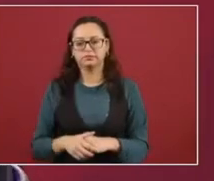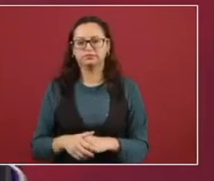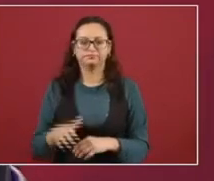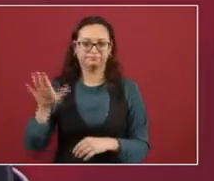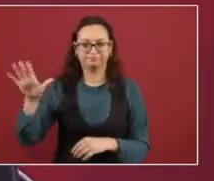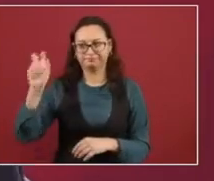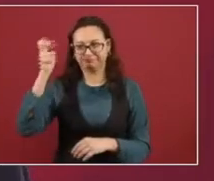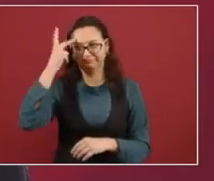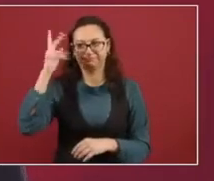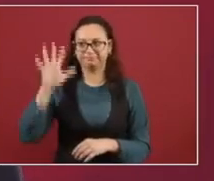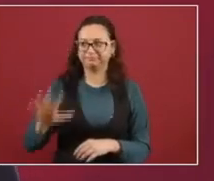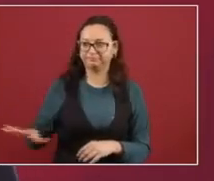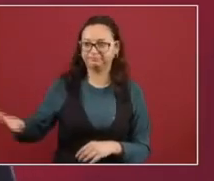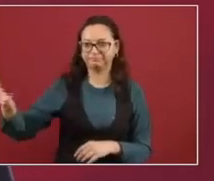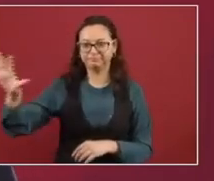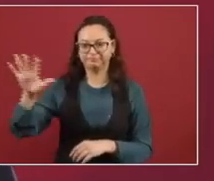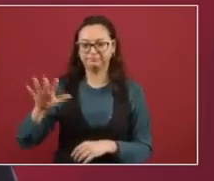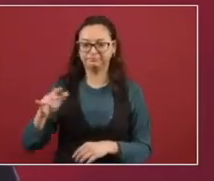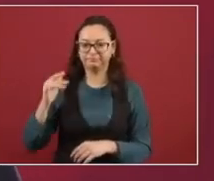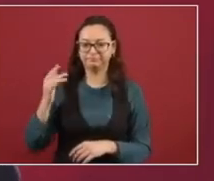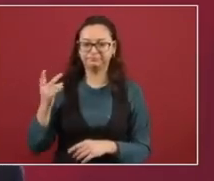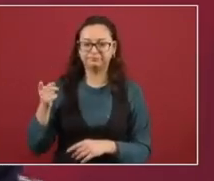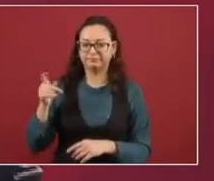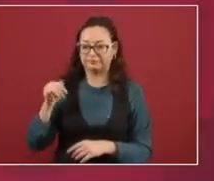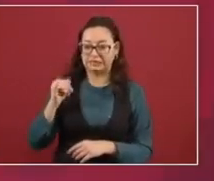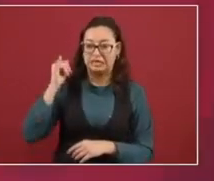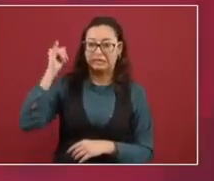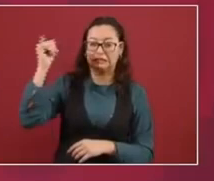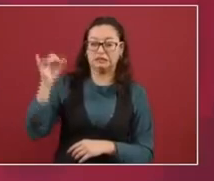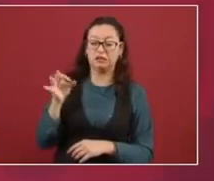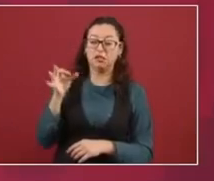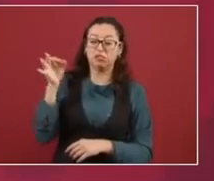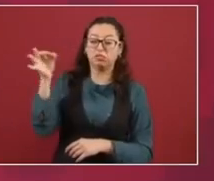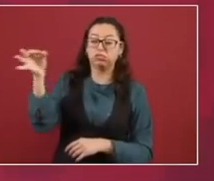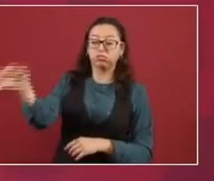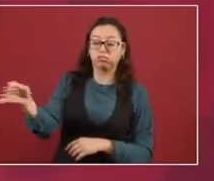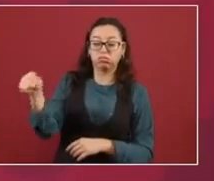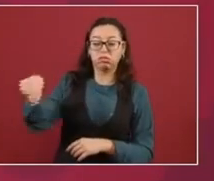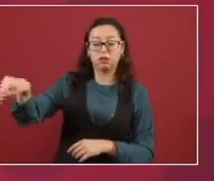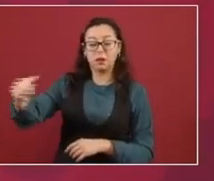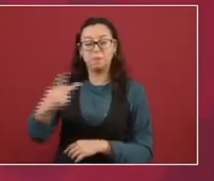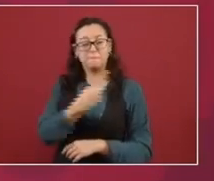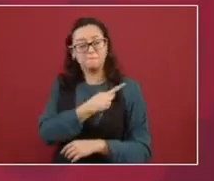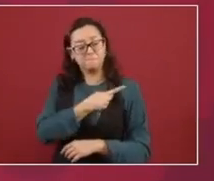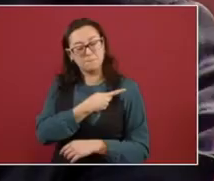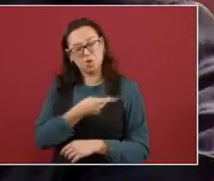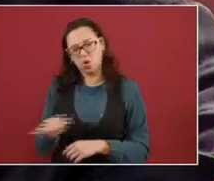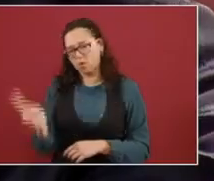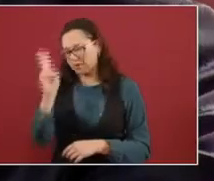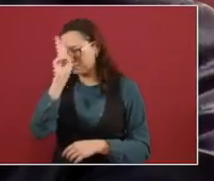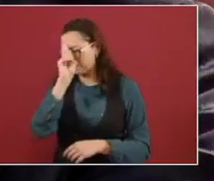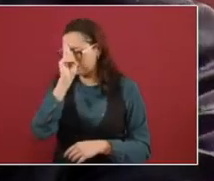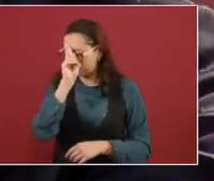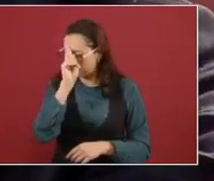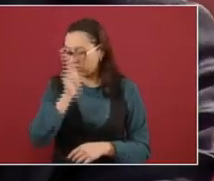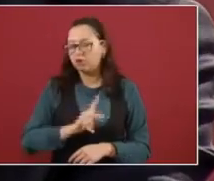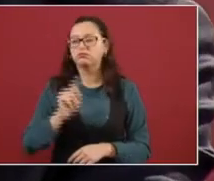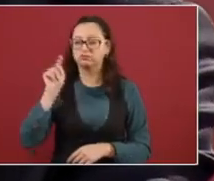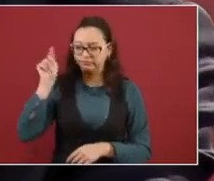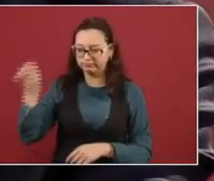la Huasteca Potosina, de los lugares con más pobreza en el país, y